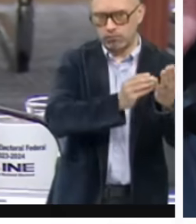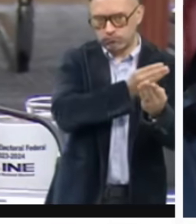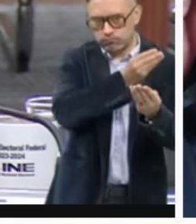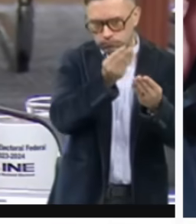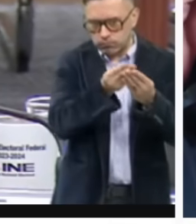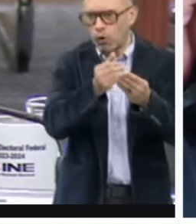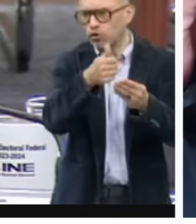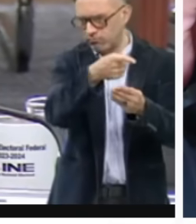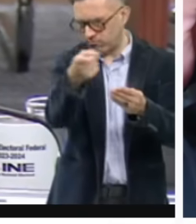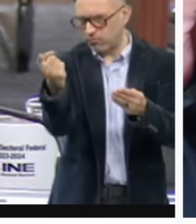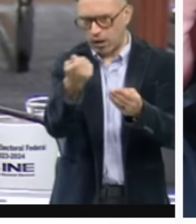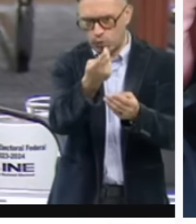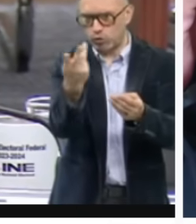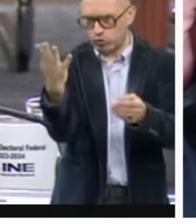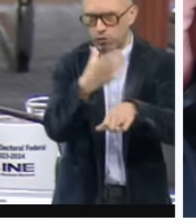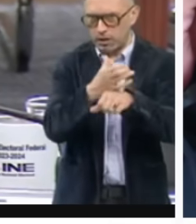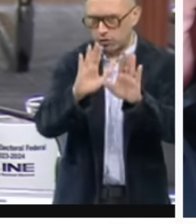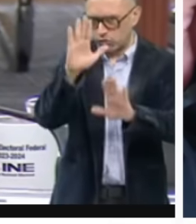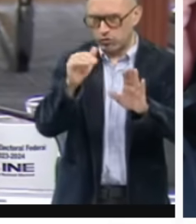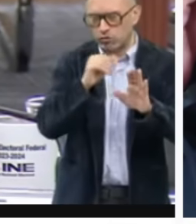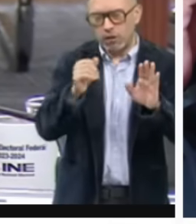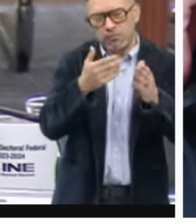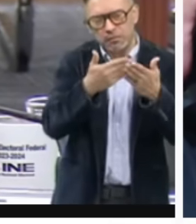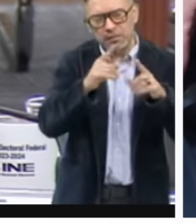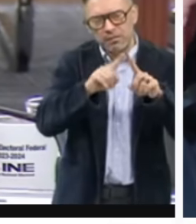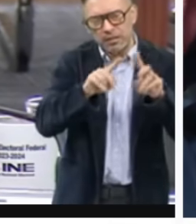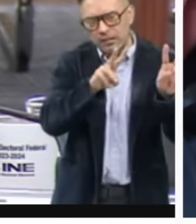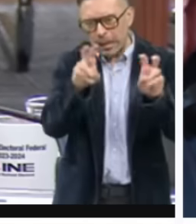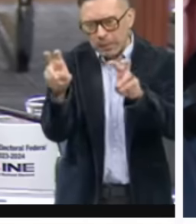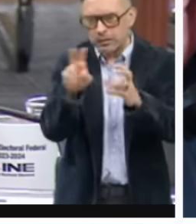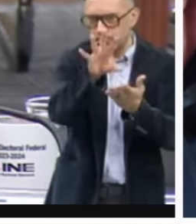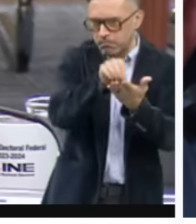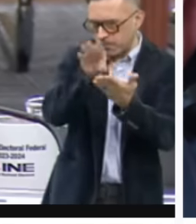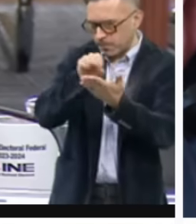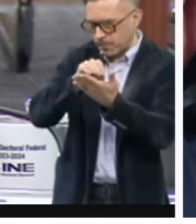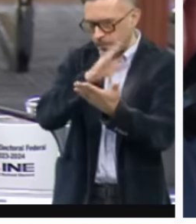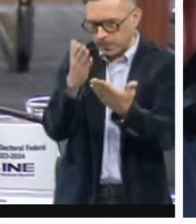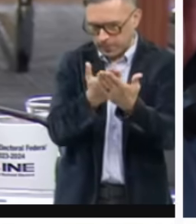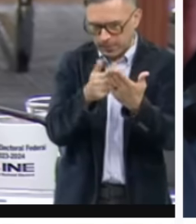una recopilación de criterios vigentes y precisar en el apartado de la respuesta la no